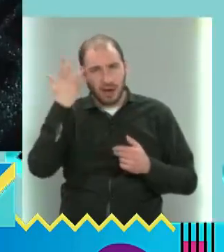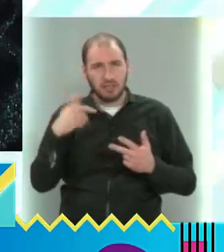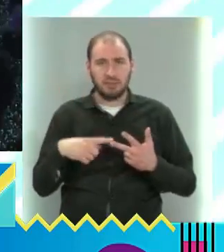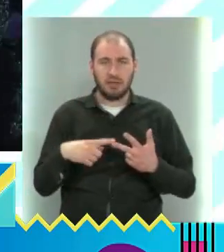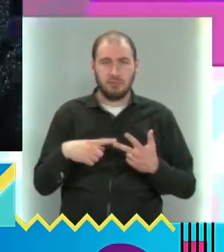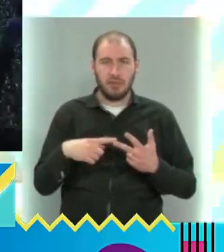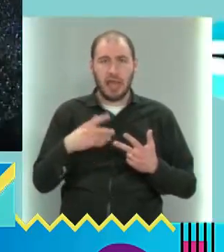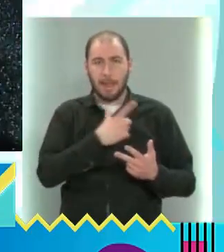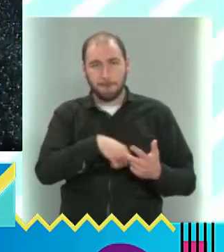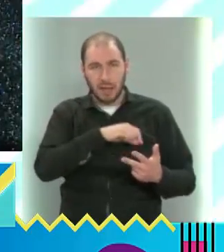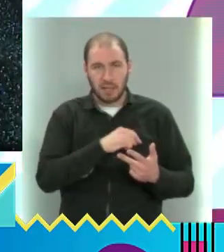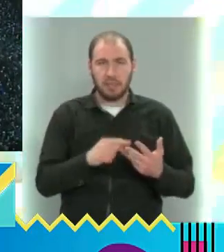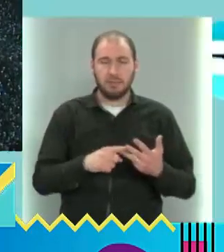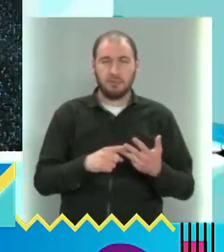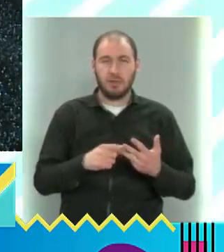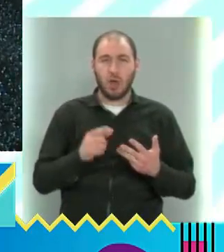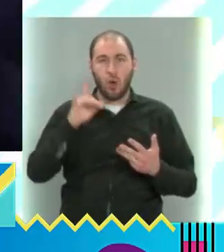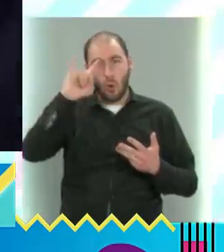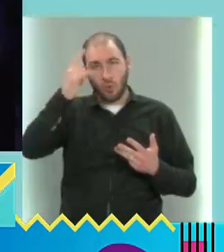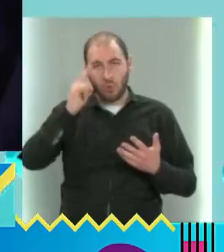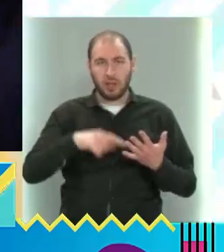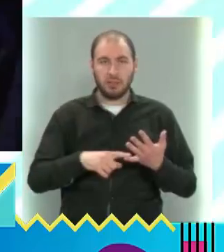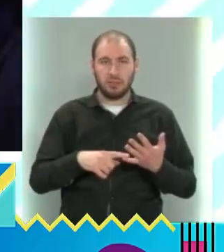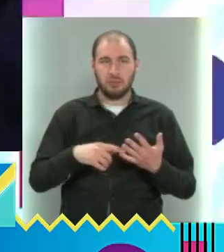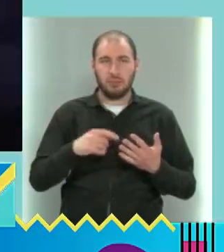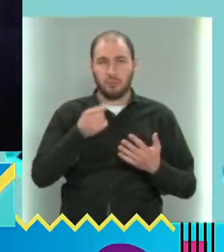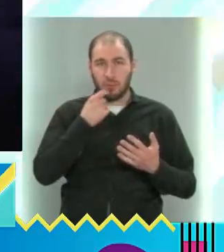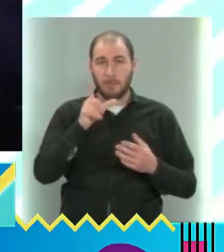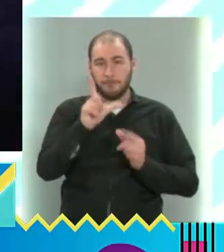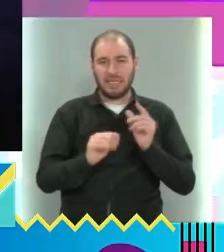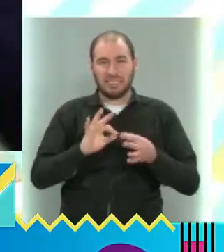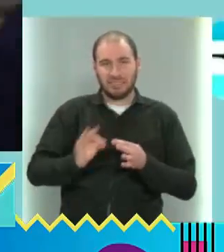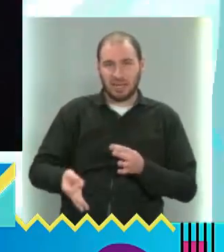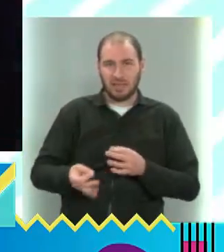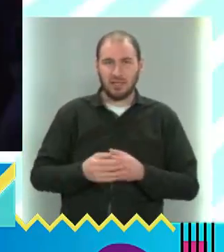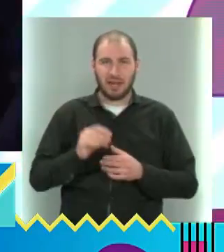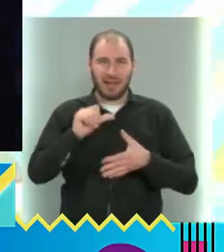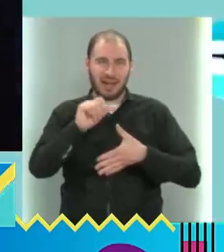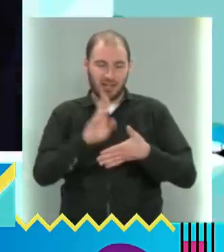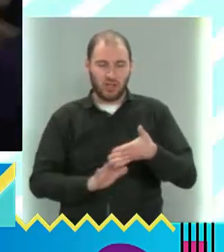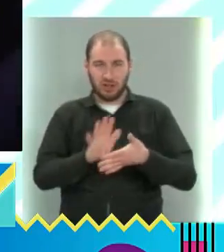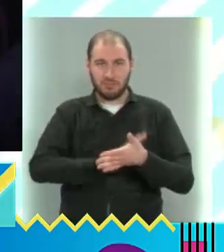Francia, España, Uruguay, por decir algunos de los más cercanos, regionales,